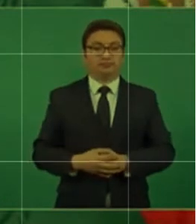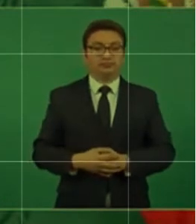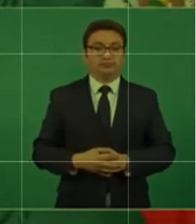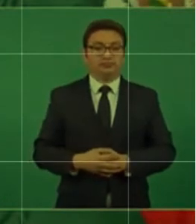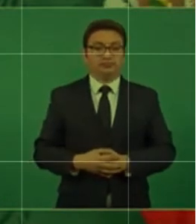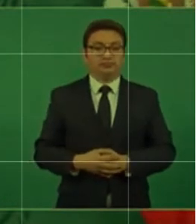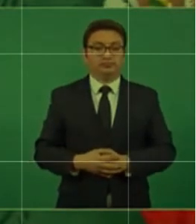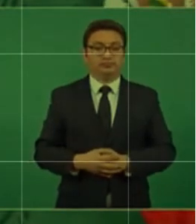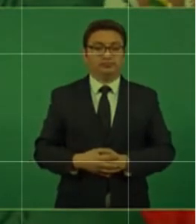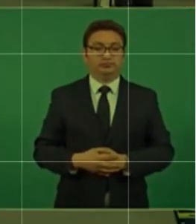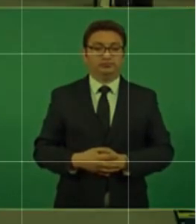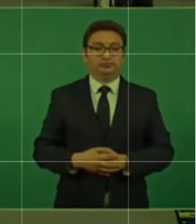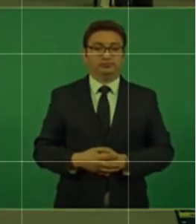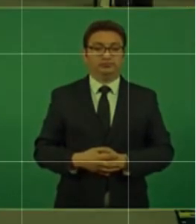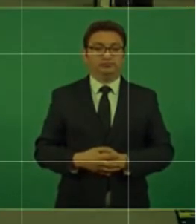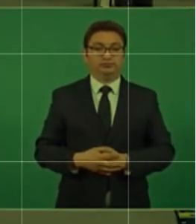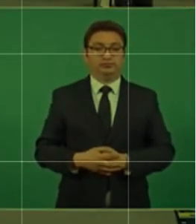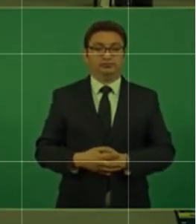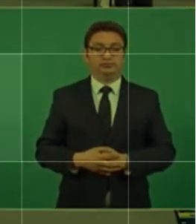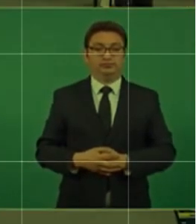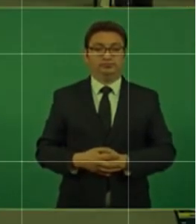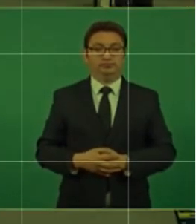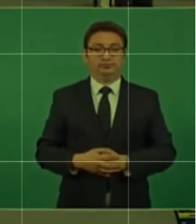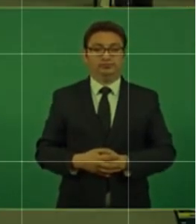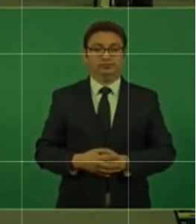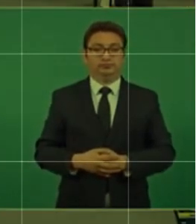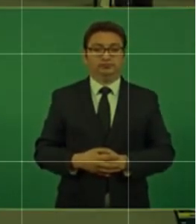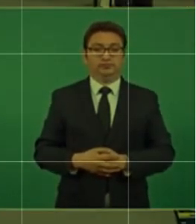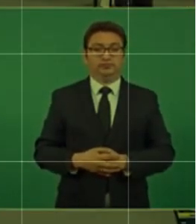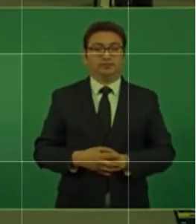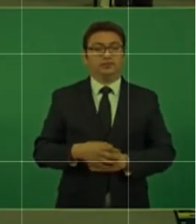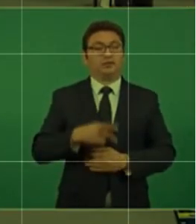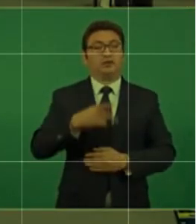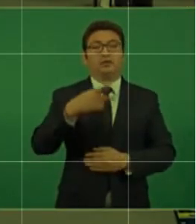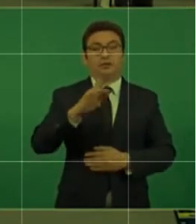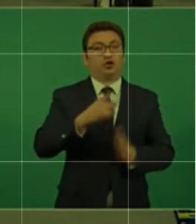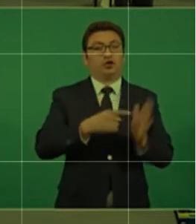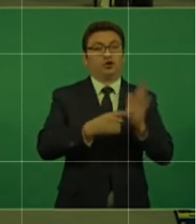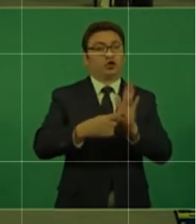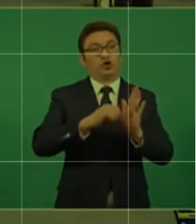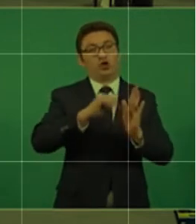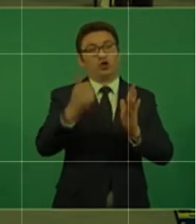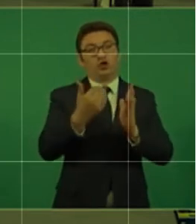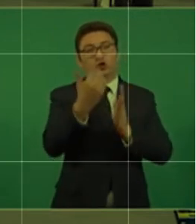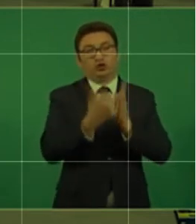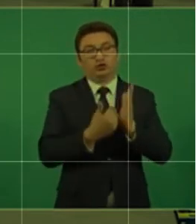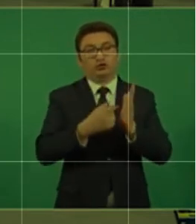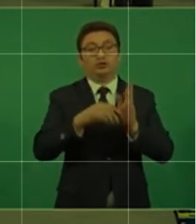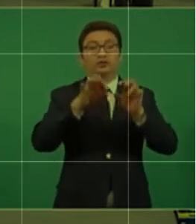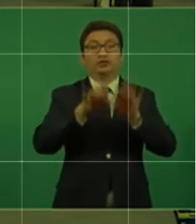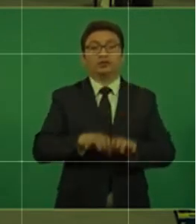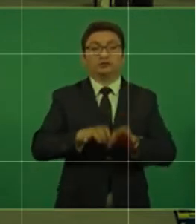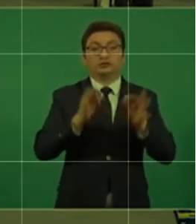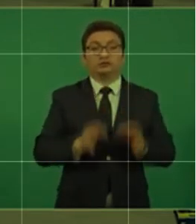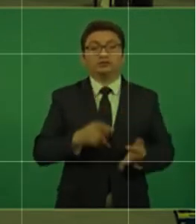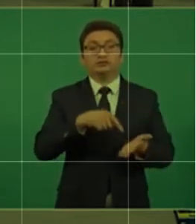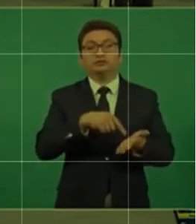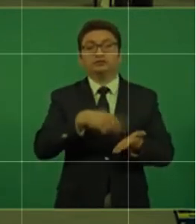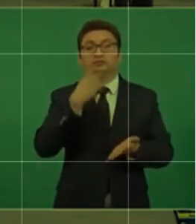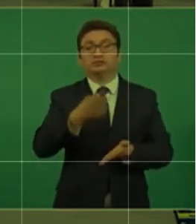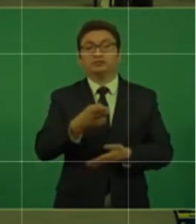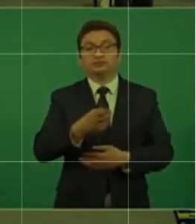Pero a ver, ¿por qué no pones lo que viene en el documento oficial?